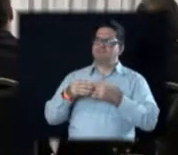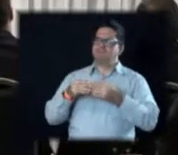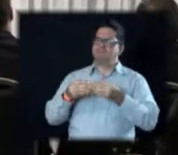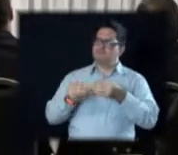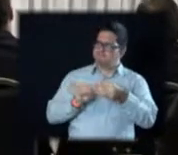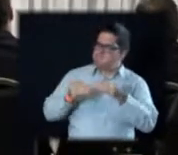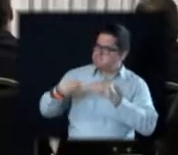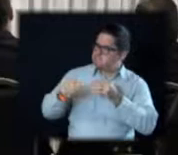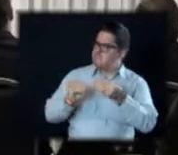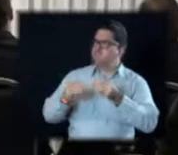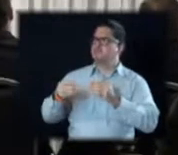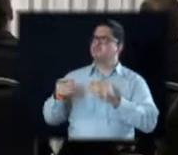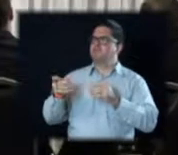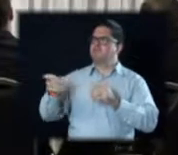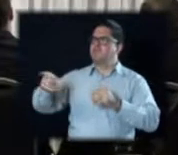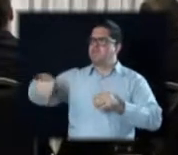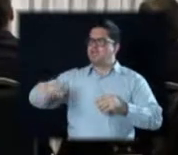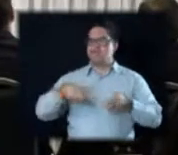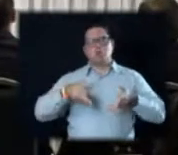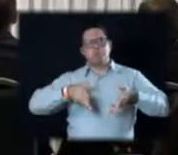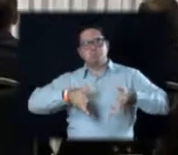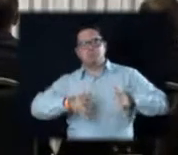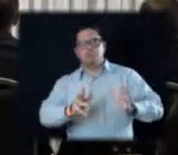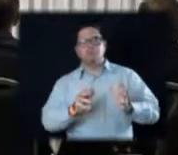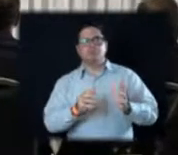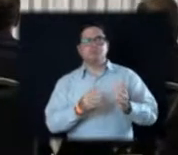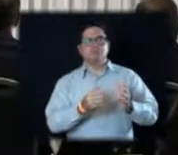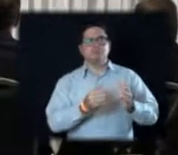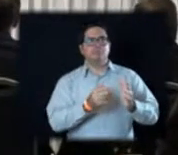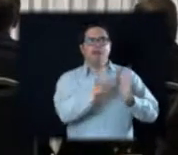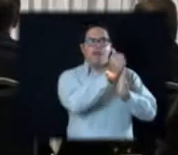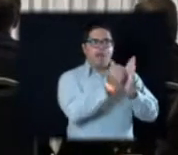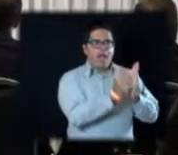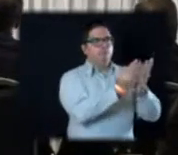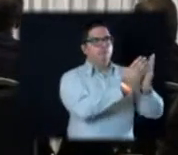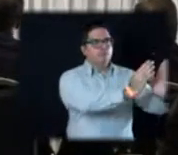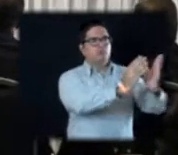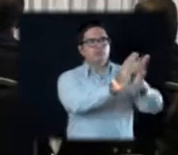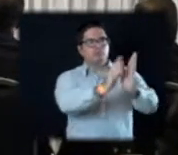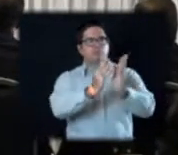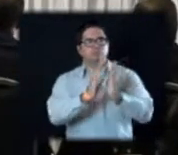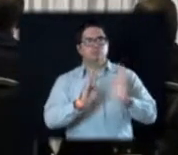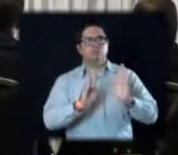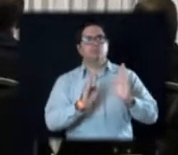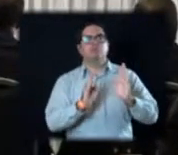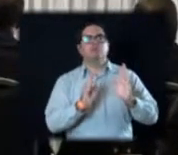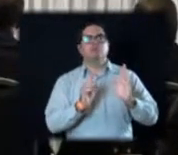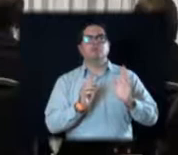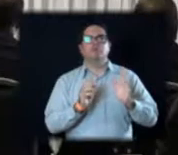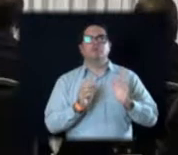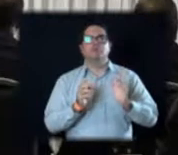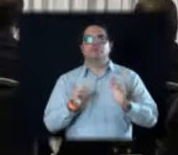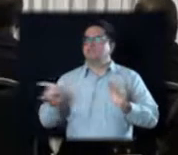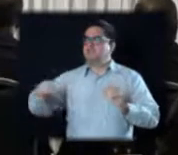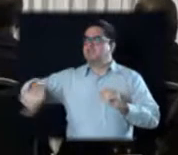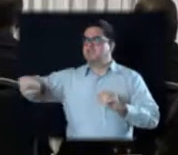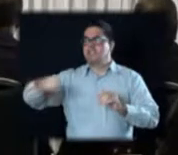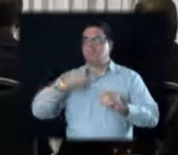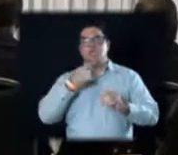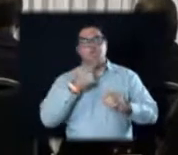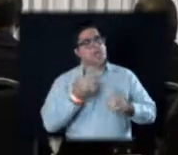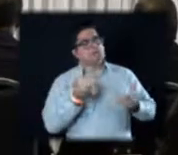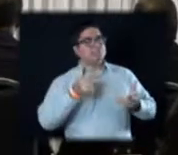flexible en términos de permitir de abrir una cuenta por parte de las agencias que dicen lo necesitamos